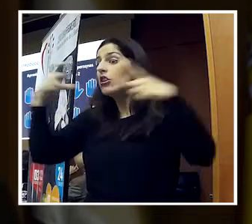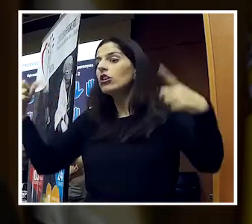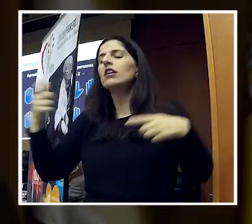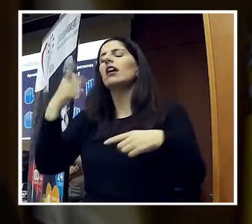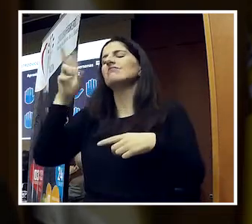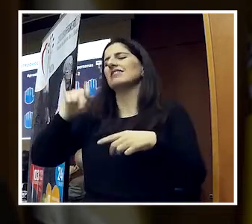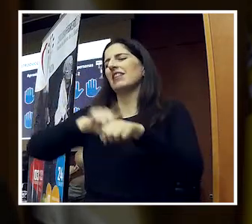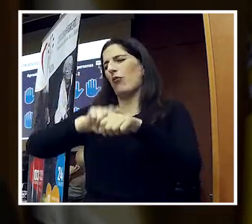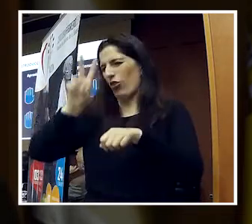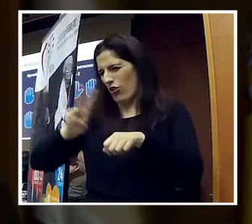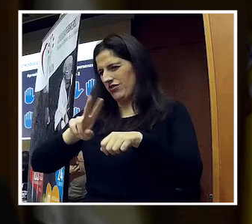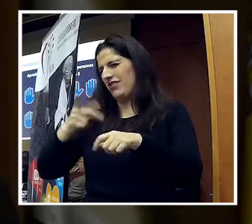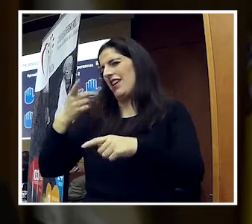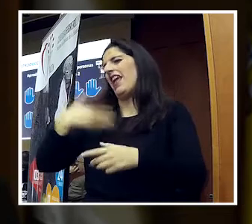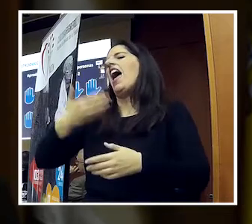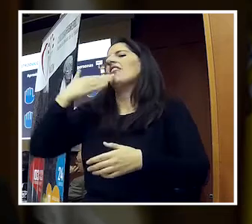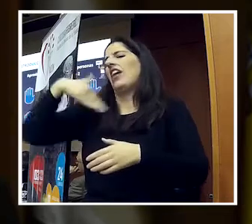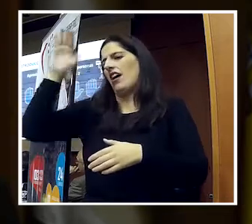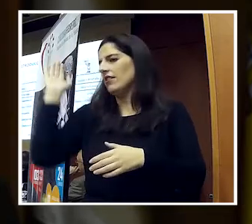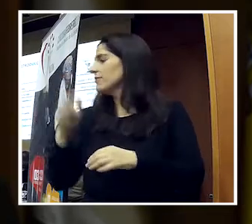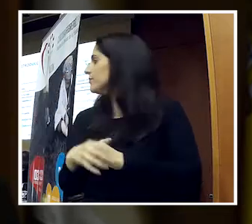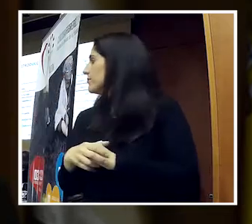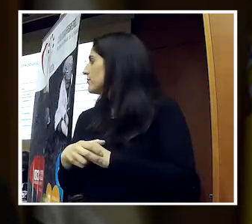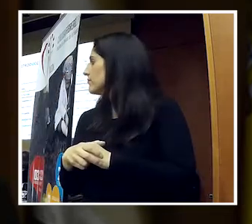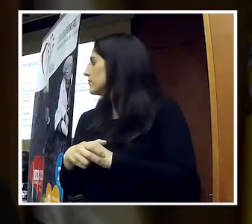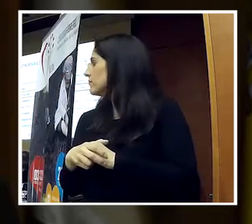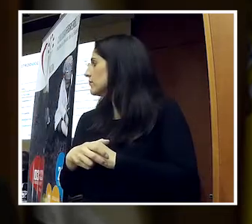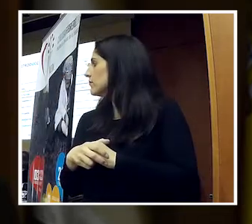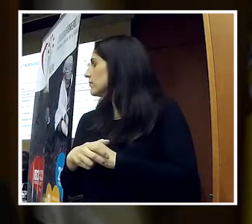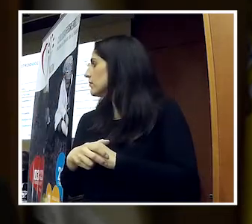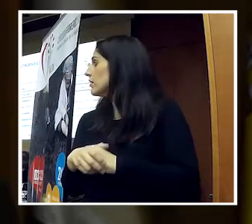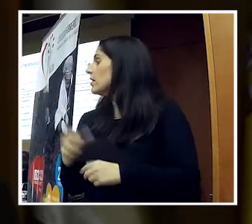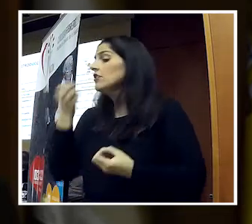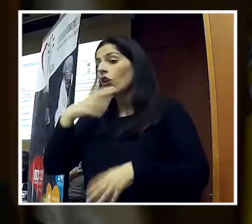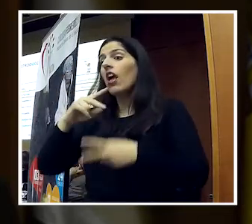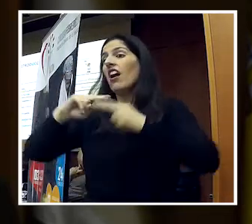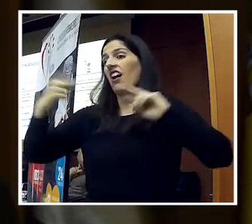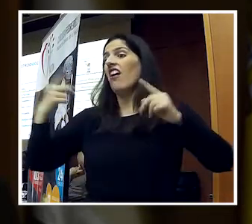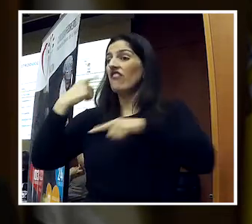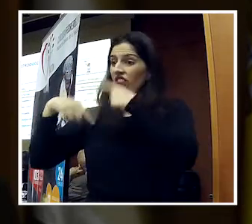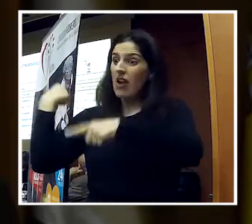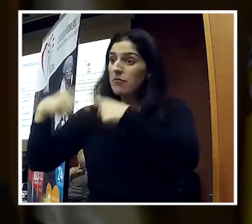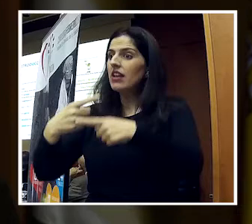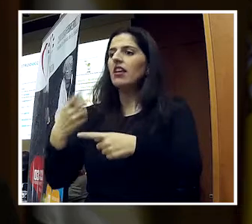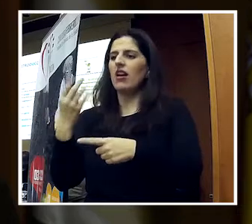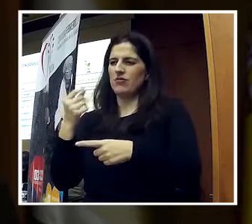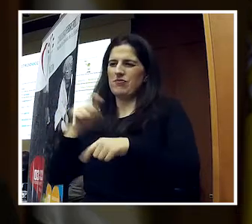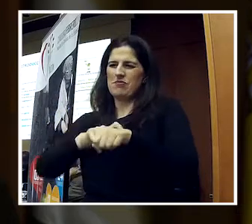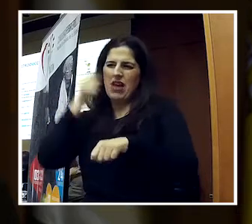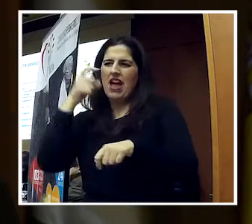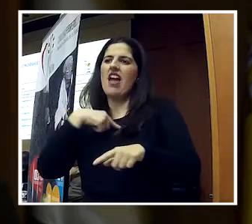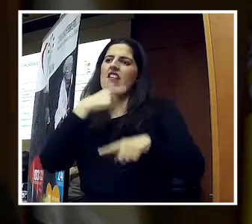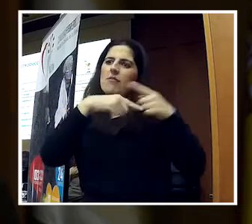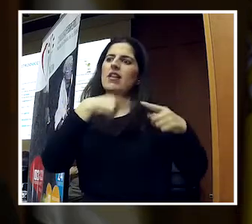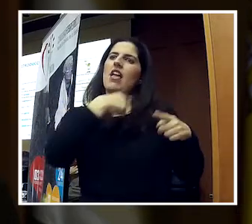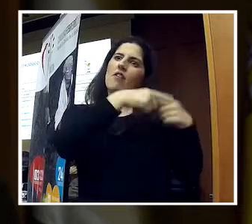de cada 10 personas tienen diabetes tipo 2, ¿de acuerdo? En la historia familiar es muy frecuente la diabetes tipo 2, es decir, se da con